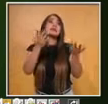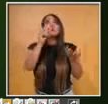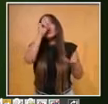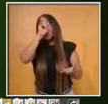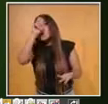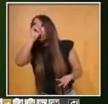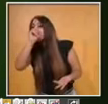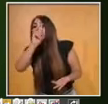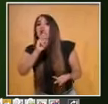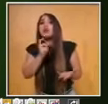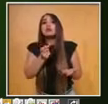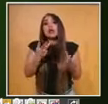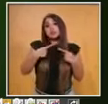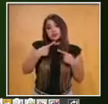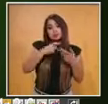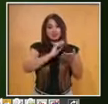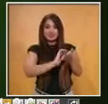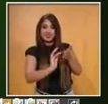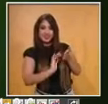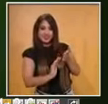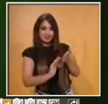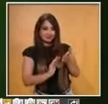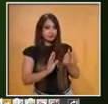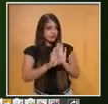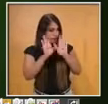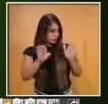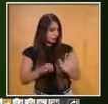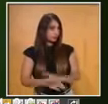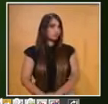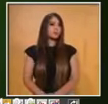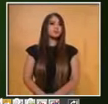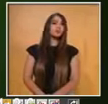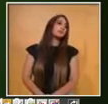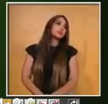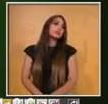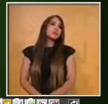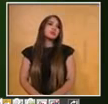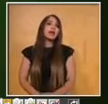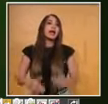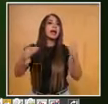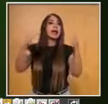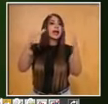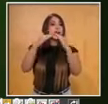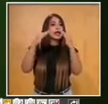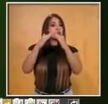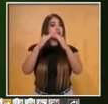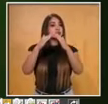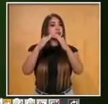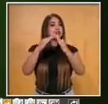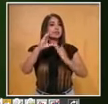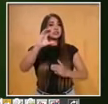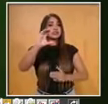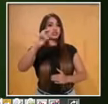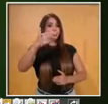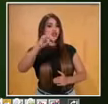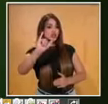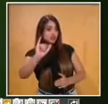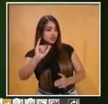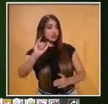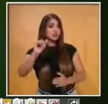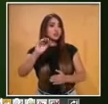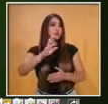lee. Te voy a dar un ejemplo. En casa de Chi mataron a Ri. Vino